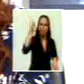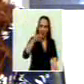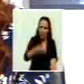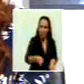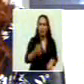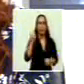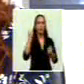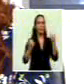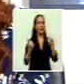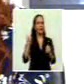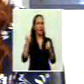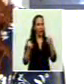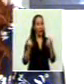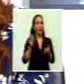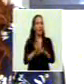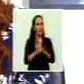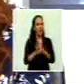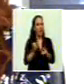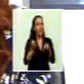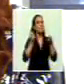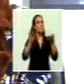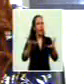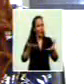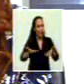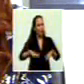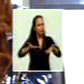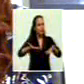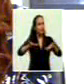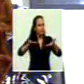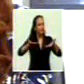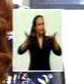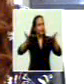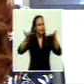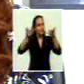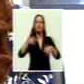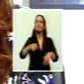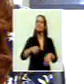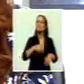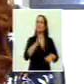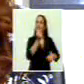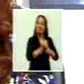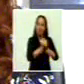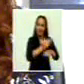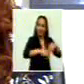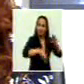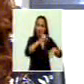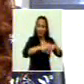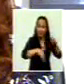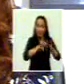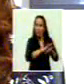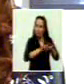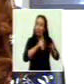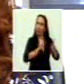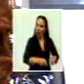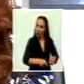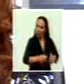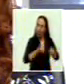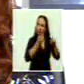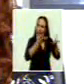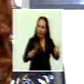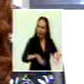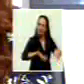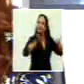economía está creciendo. La actividad de la construcción tiene nuevamente un gran crecimiento y